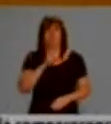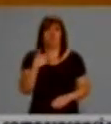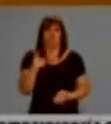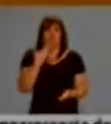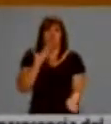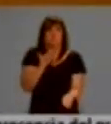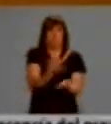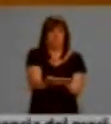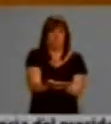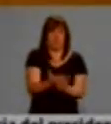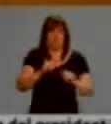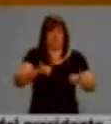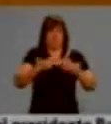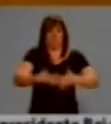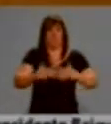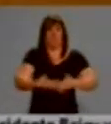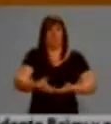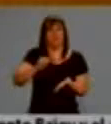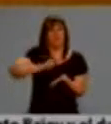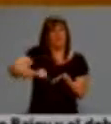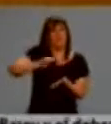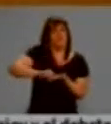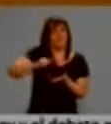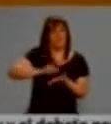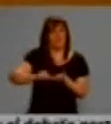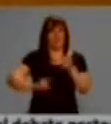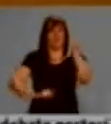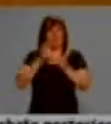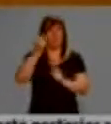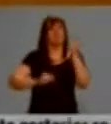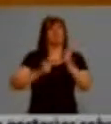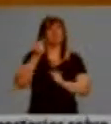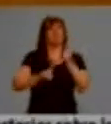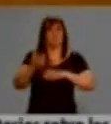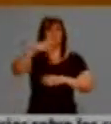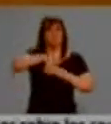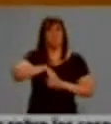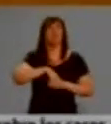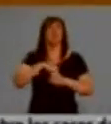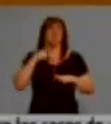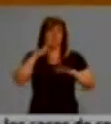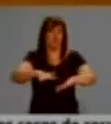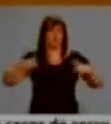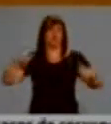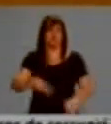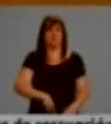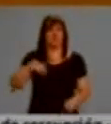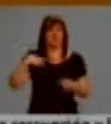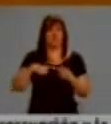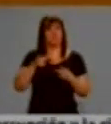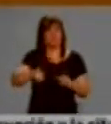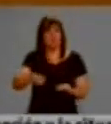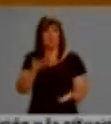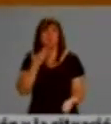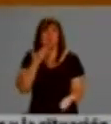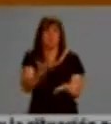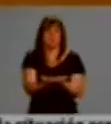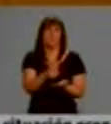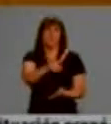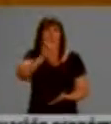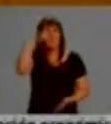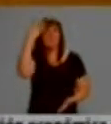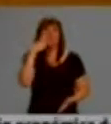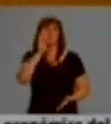proponía la puesta en marcha de una oficina presupuestaria en las Cortes Generales. Le quiero recordar que se proponía, y ahí la iniciativa debería